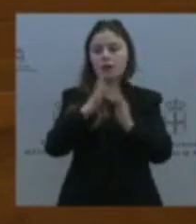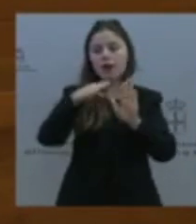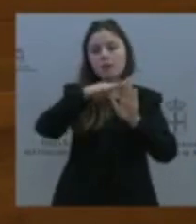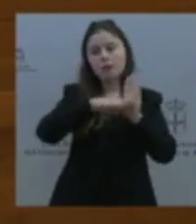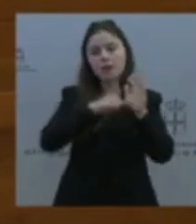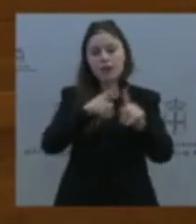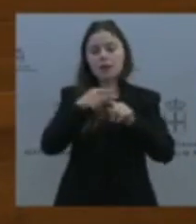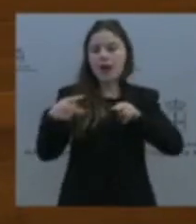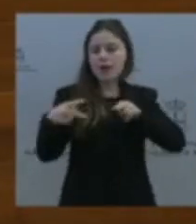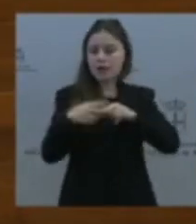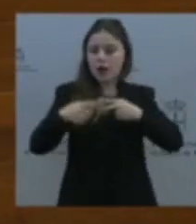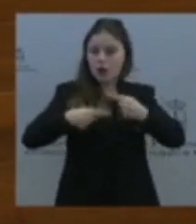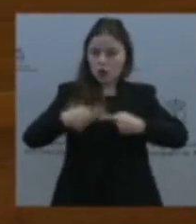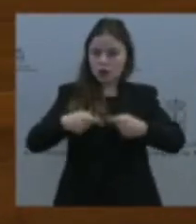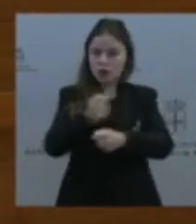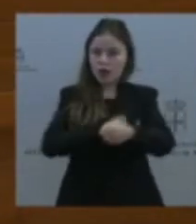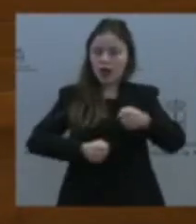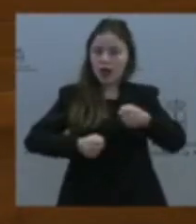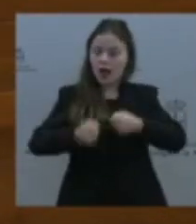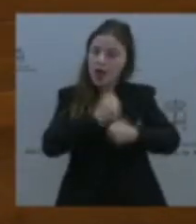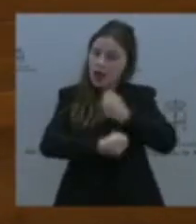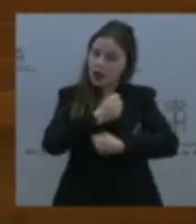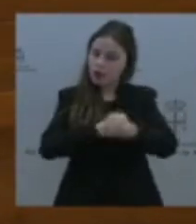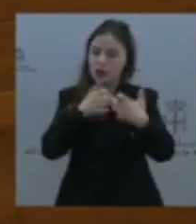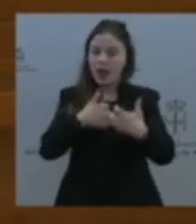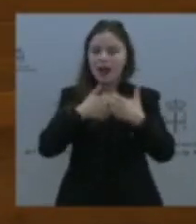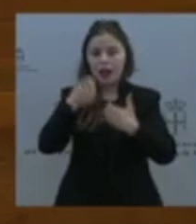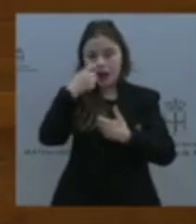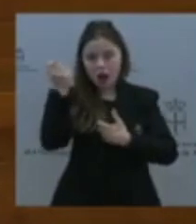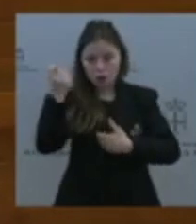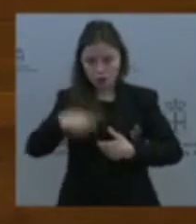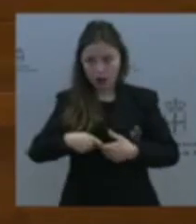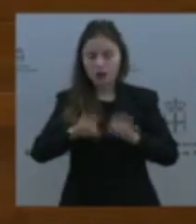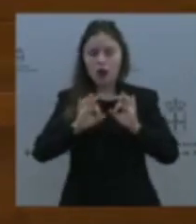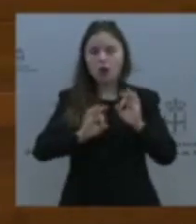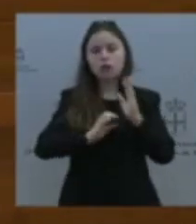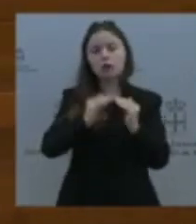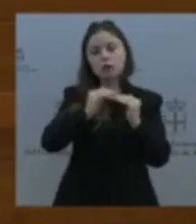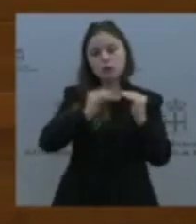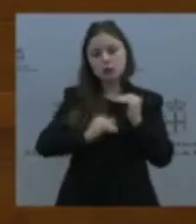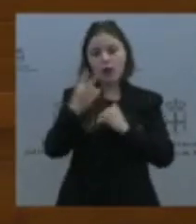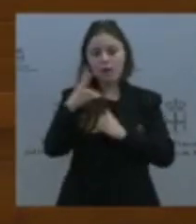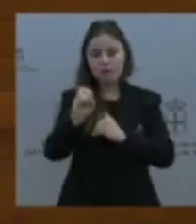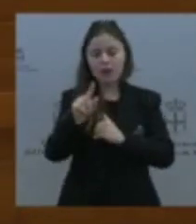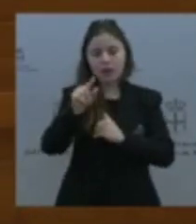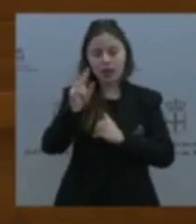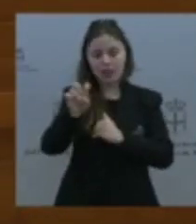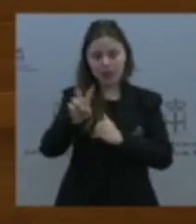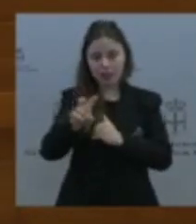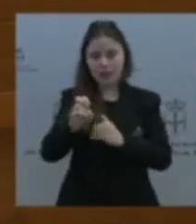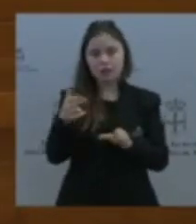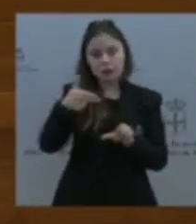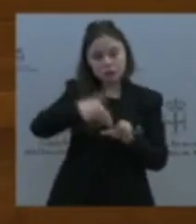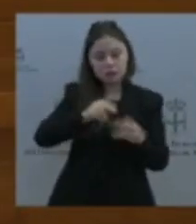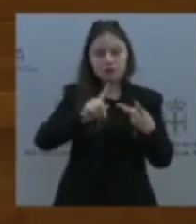en Ucrania, entre las que cabe destacar la reducción de 20 céntimos por litro en el repostaje de combustible, la limitación del aumento